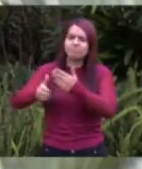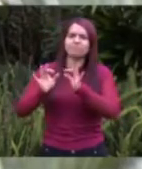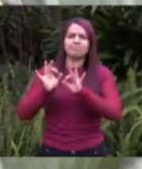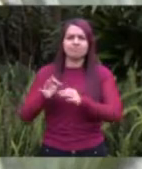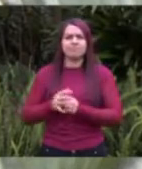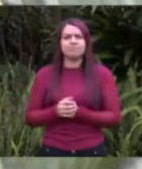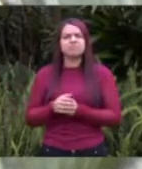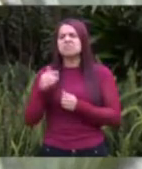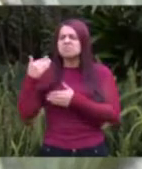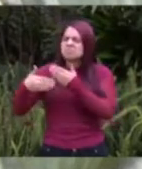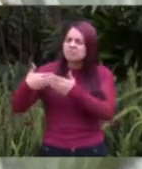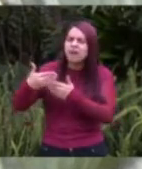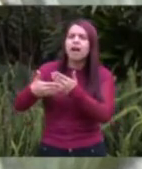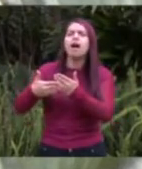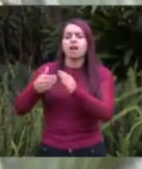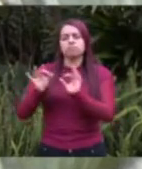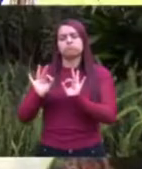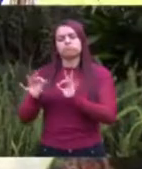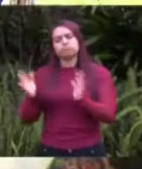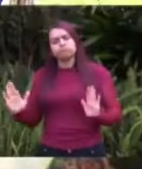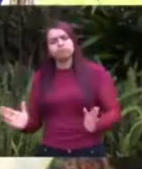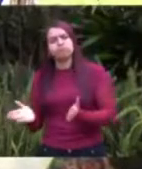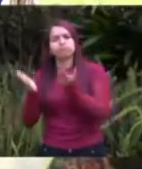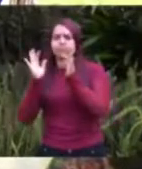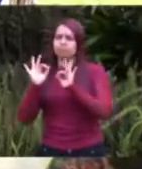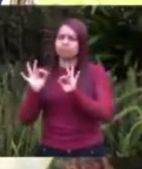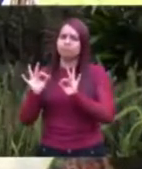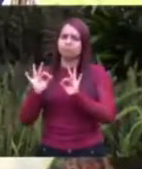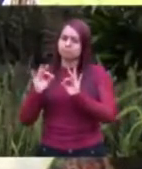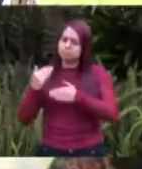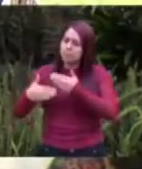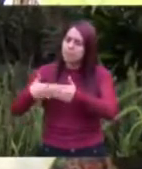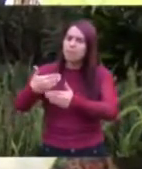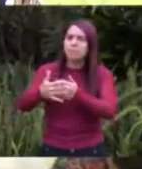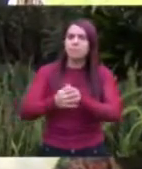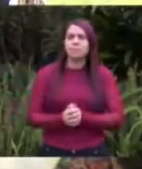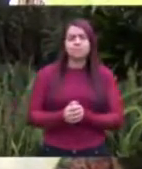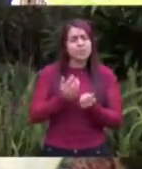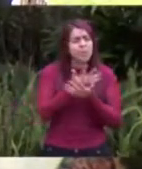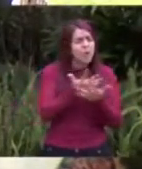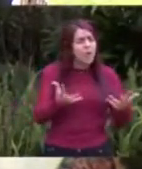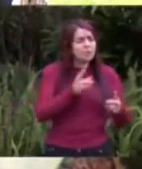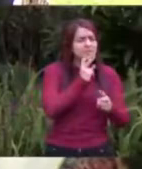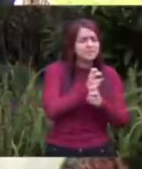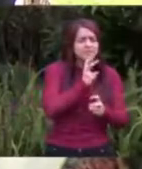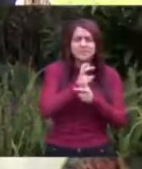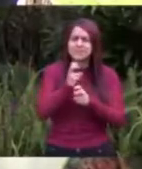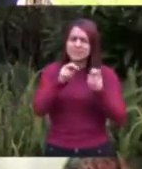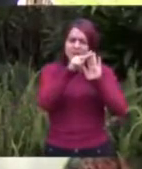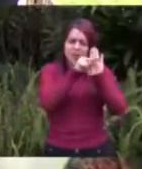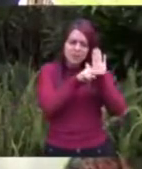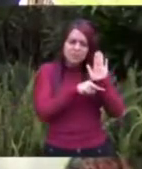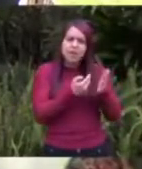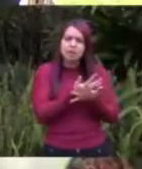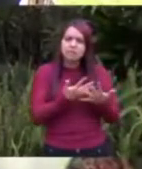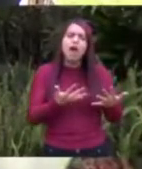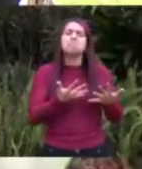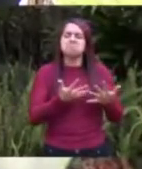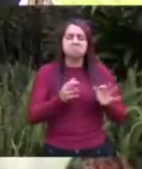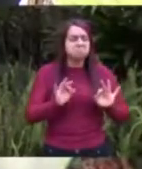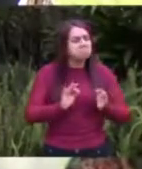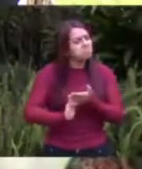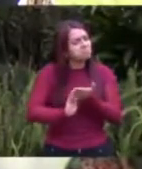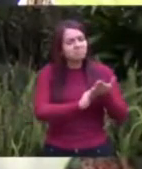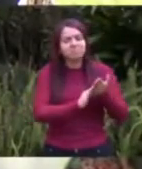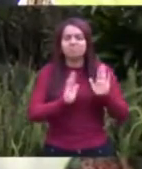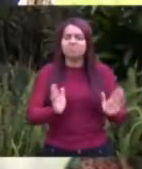la supervivencia de esta jurisdicción. Las dificultades normativas fueron superadas gracias a las providencias